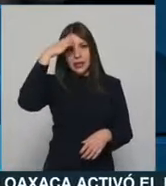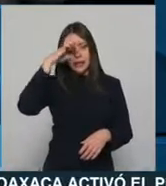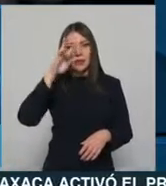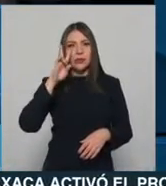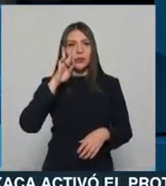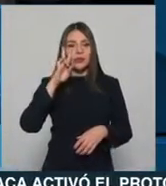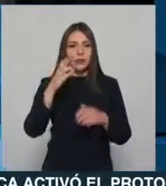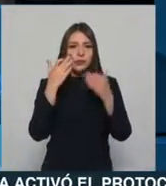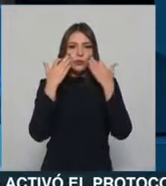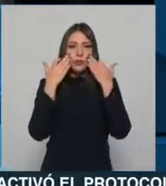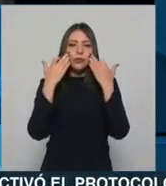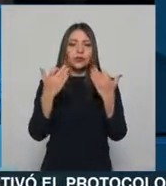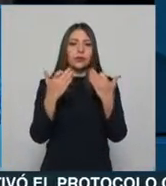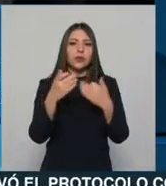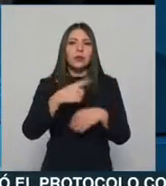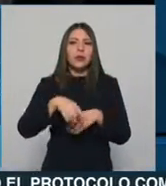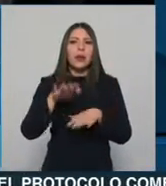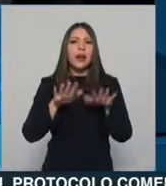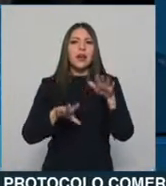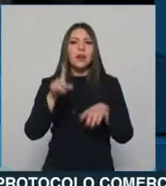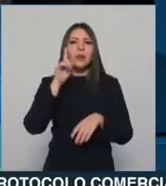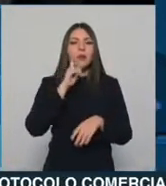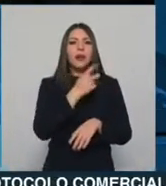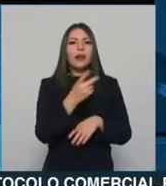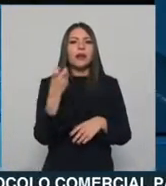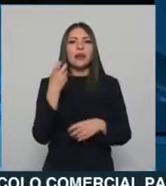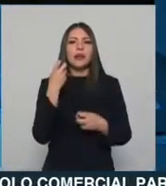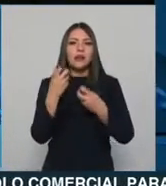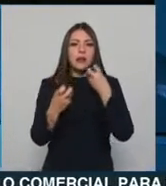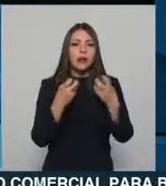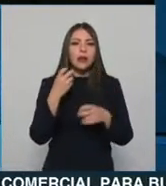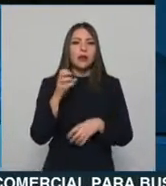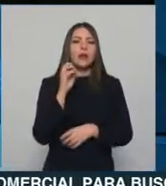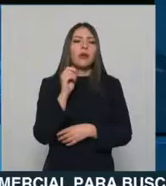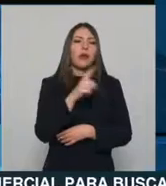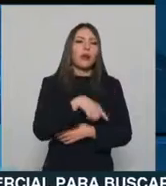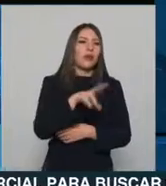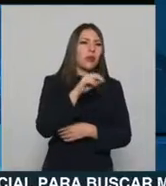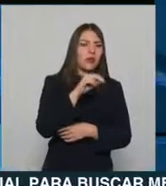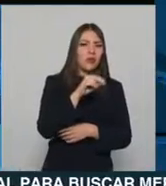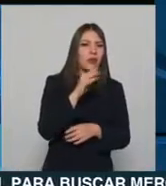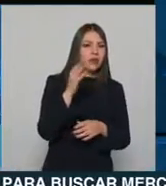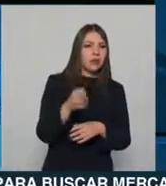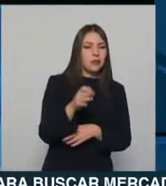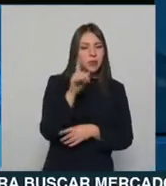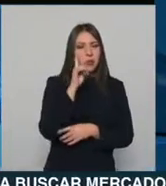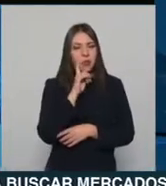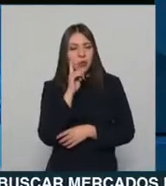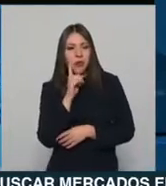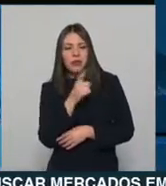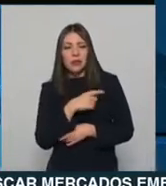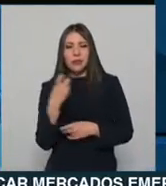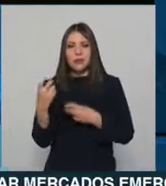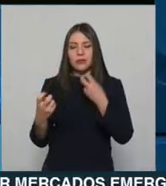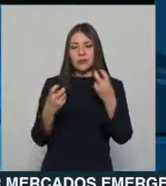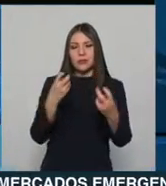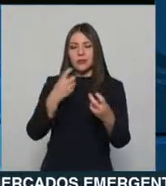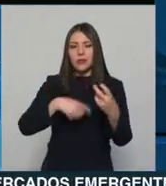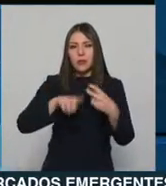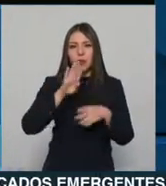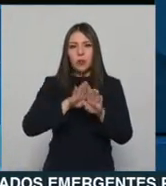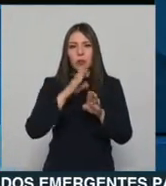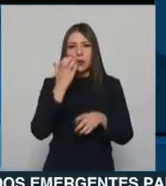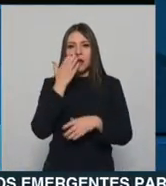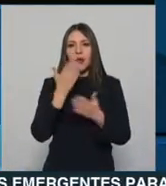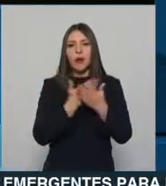en cuanto a prejuicios de las mujeres, en cuanto a estereotipos de la mujer. Un poco por eso es el